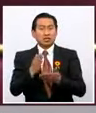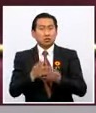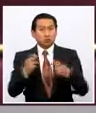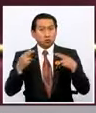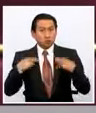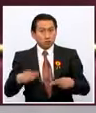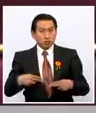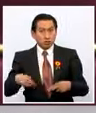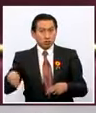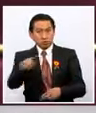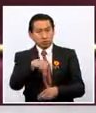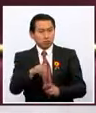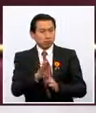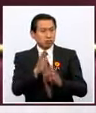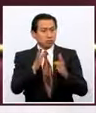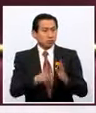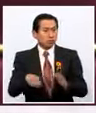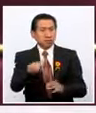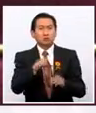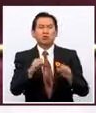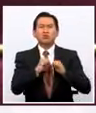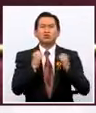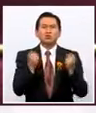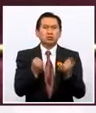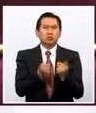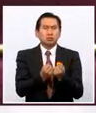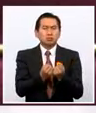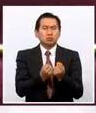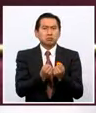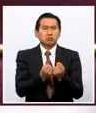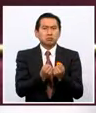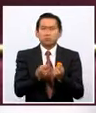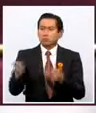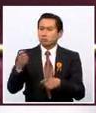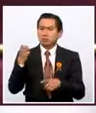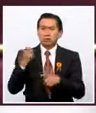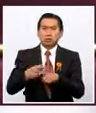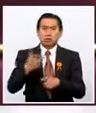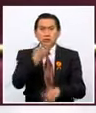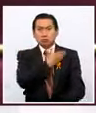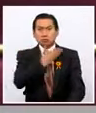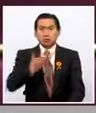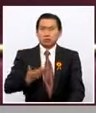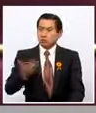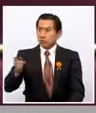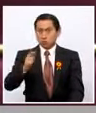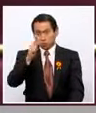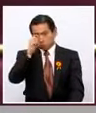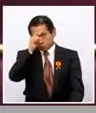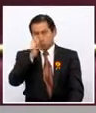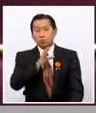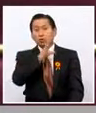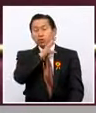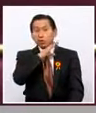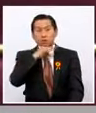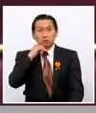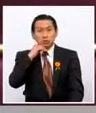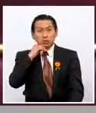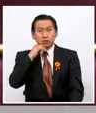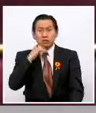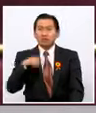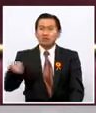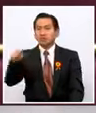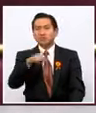con los representantes de la sociedad civil con los expresidentes tutto y mesa con los